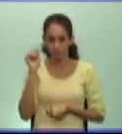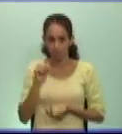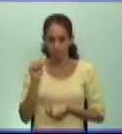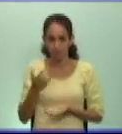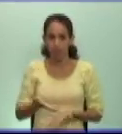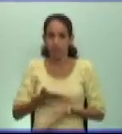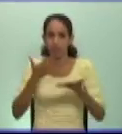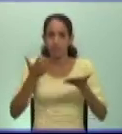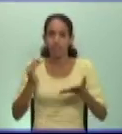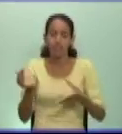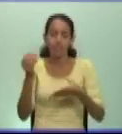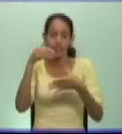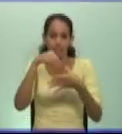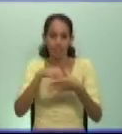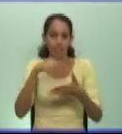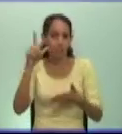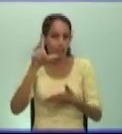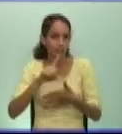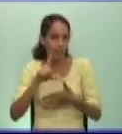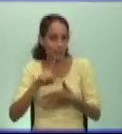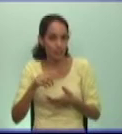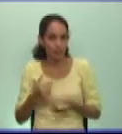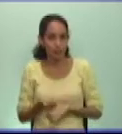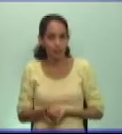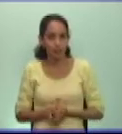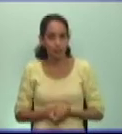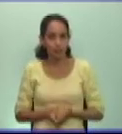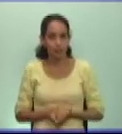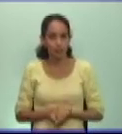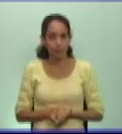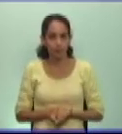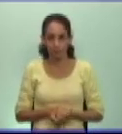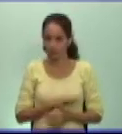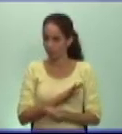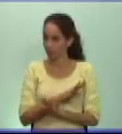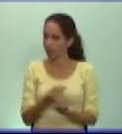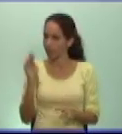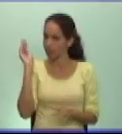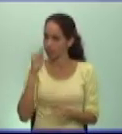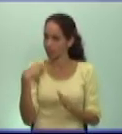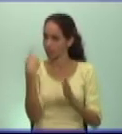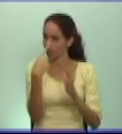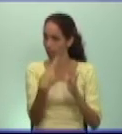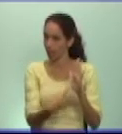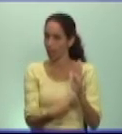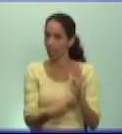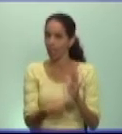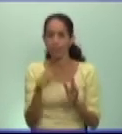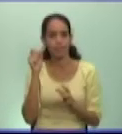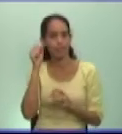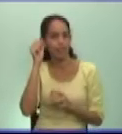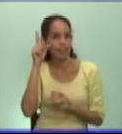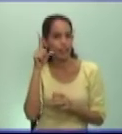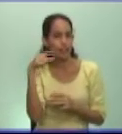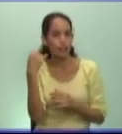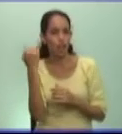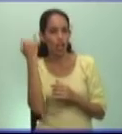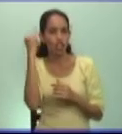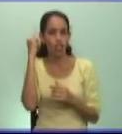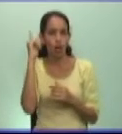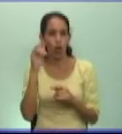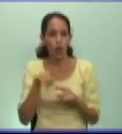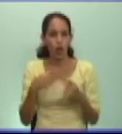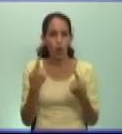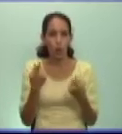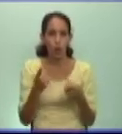integración latinoamericana. Recuerden todos los elementos que conocen de ese panamericanismo, el objetivo de ideología, el derecho natural, el